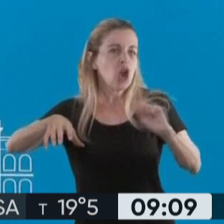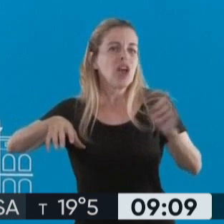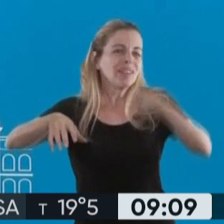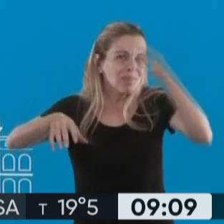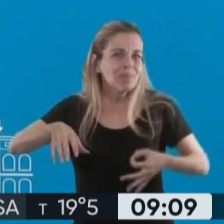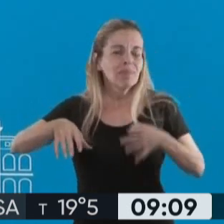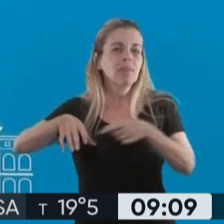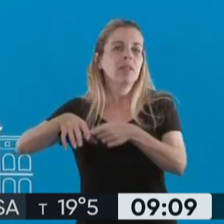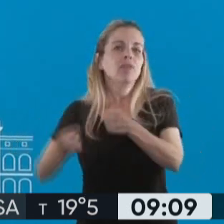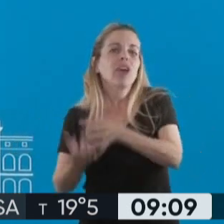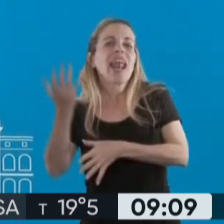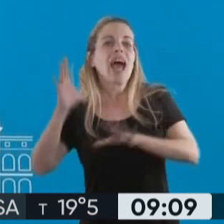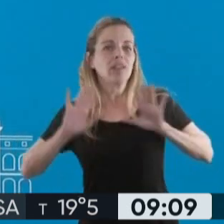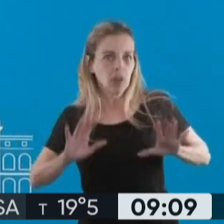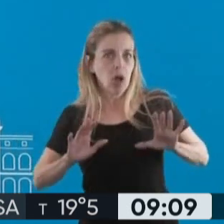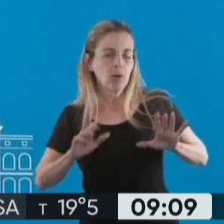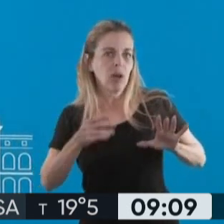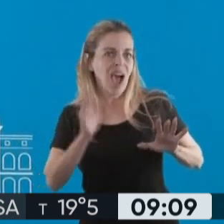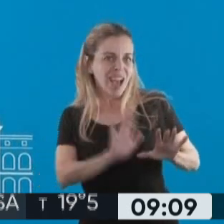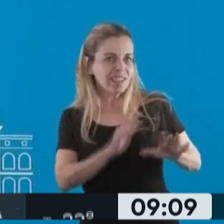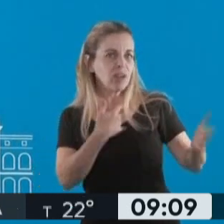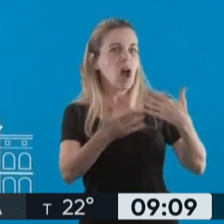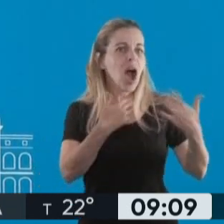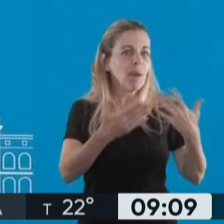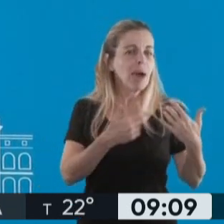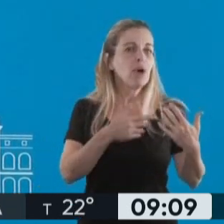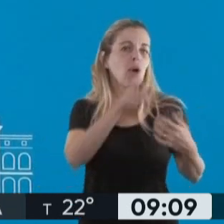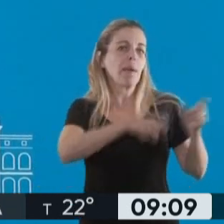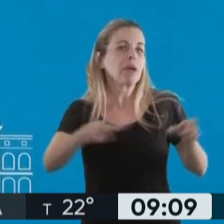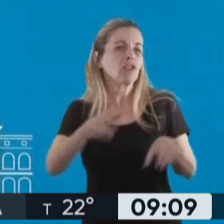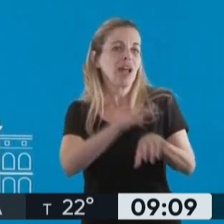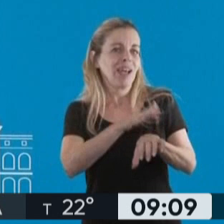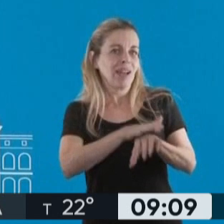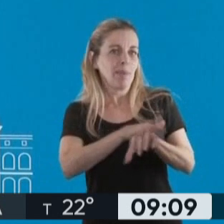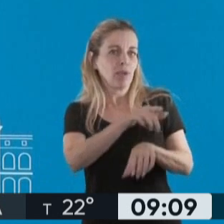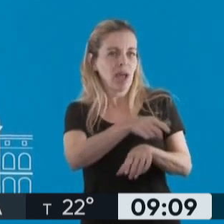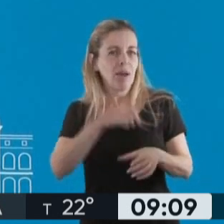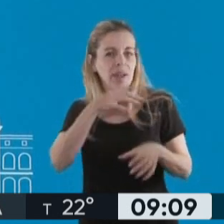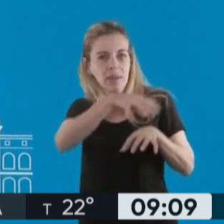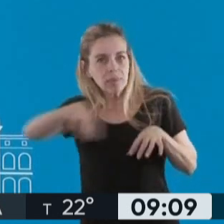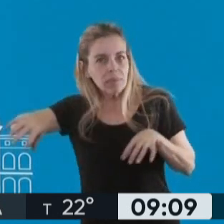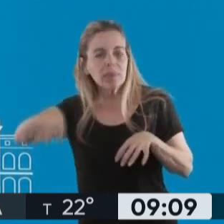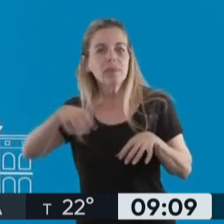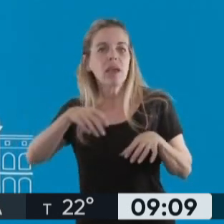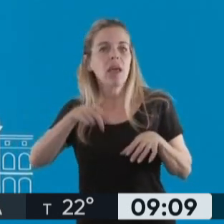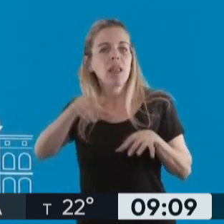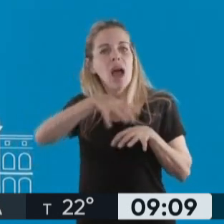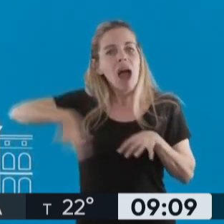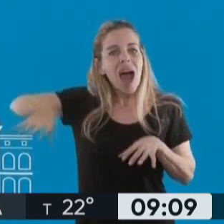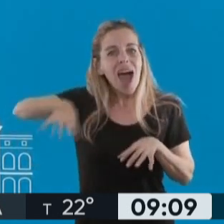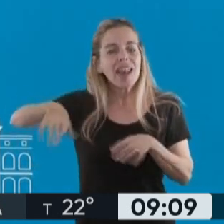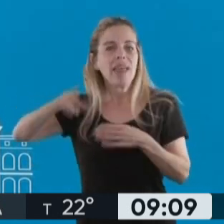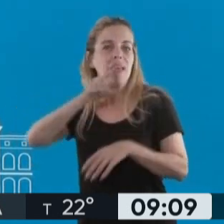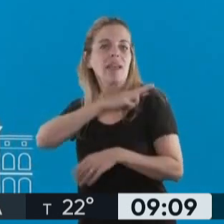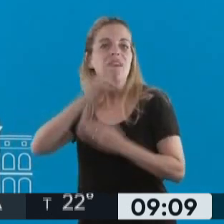que conversamos con quienes habían llevado adelante la designación, que eran en el área de la jefatura